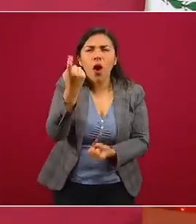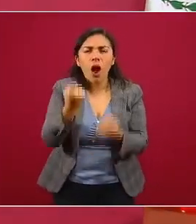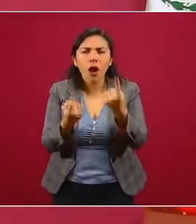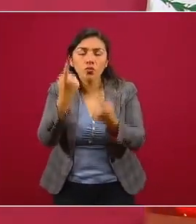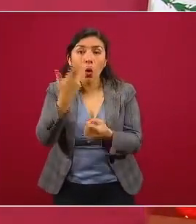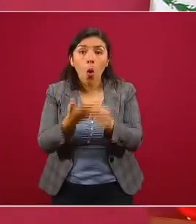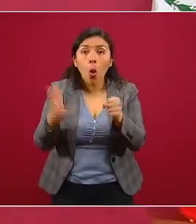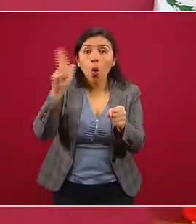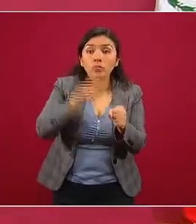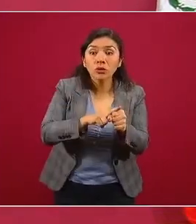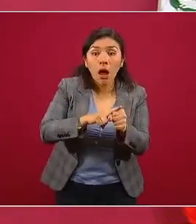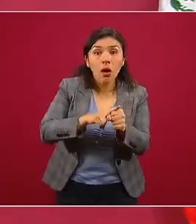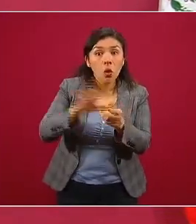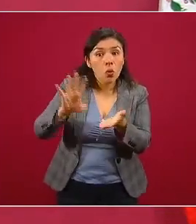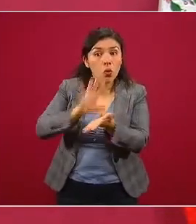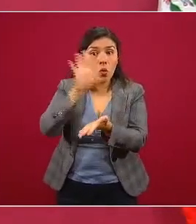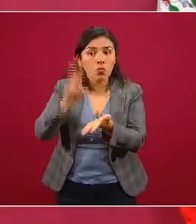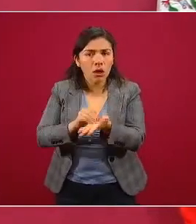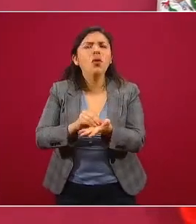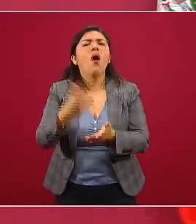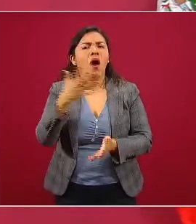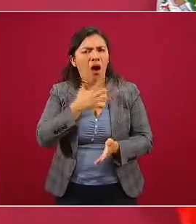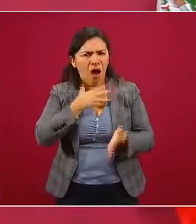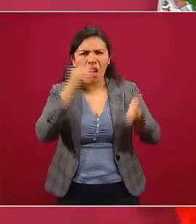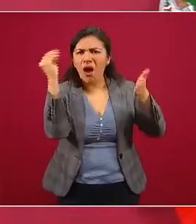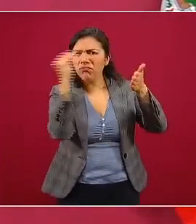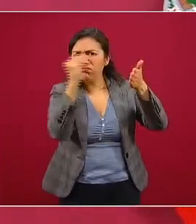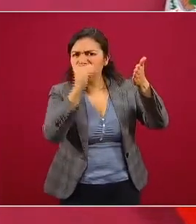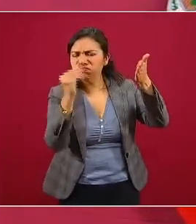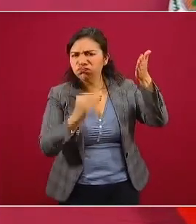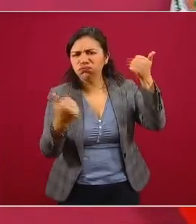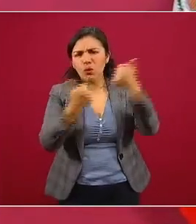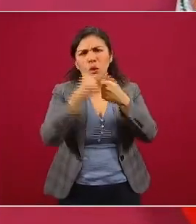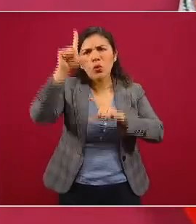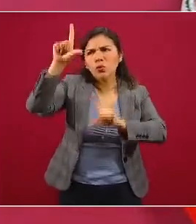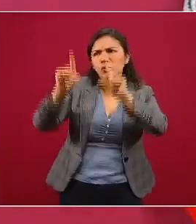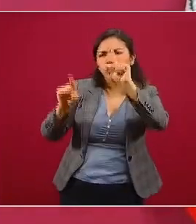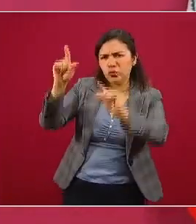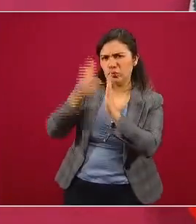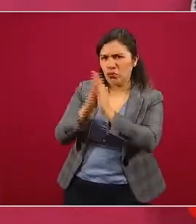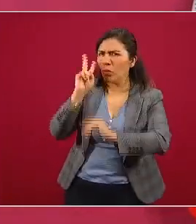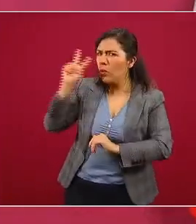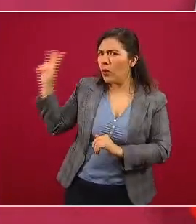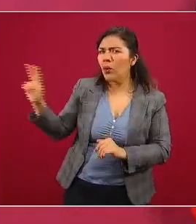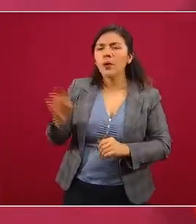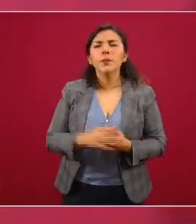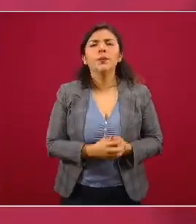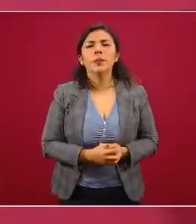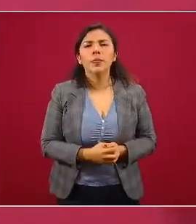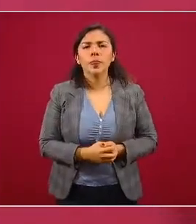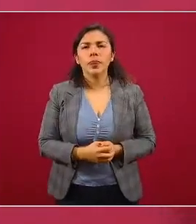en hospitalización general, si ponen la gráfica,